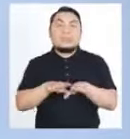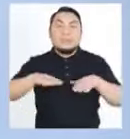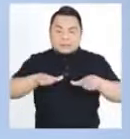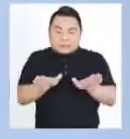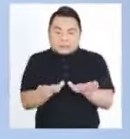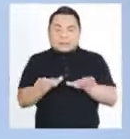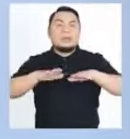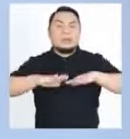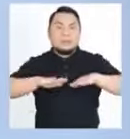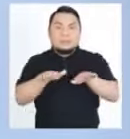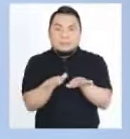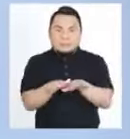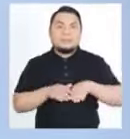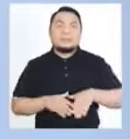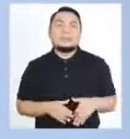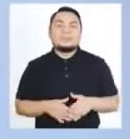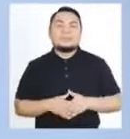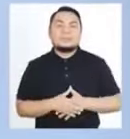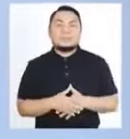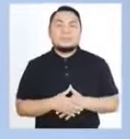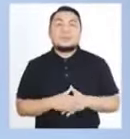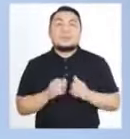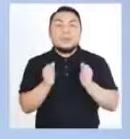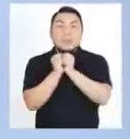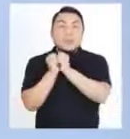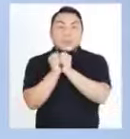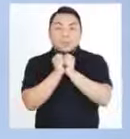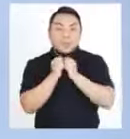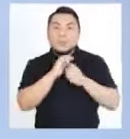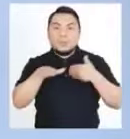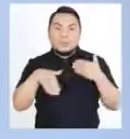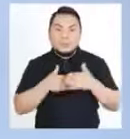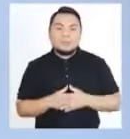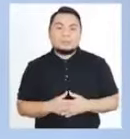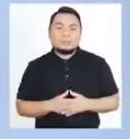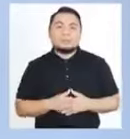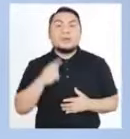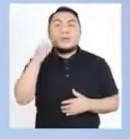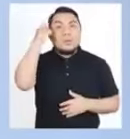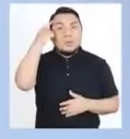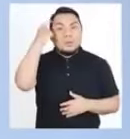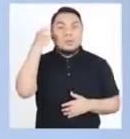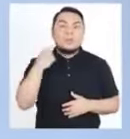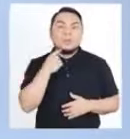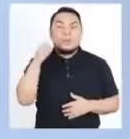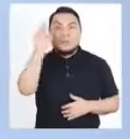haciendo talón, punta, talón, punta. Juntamos todo.